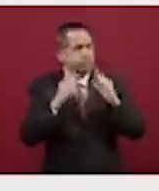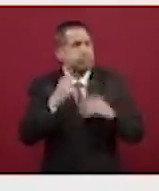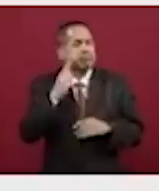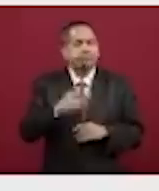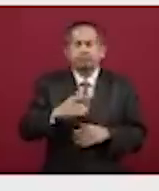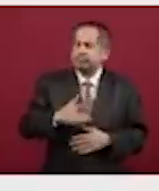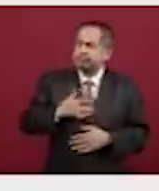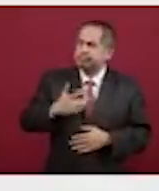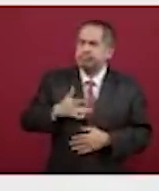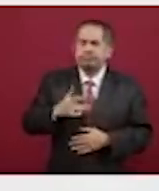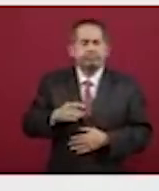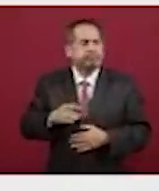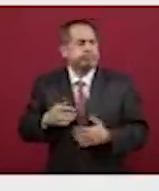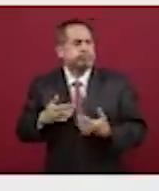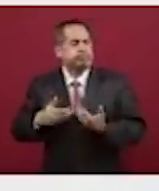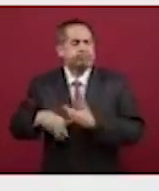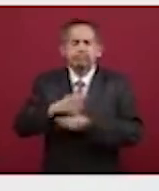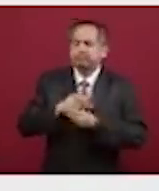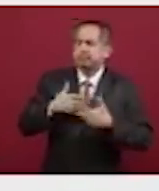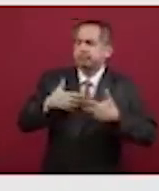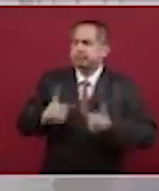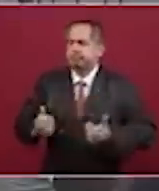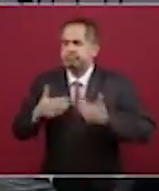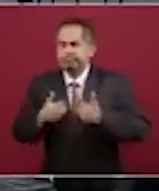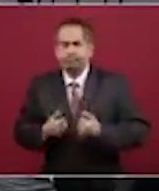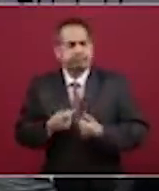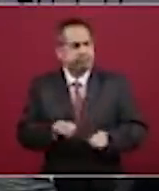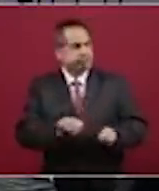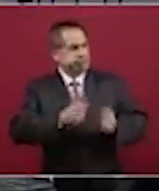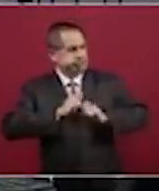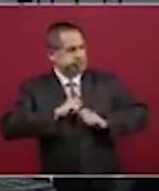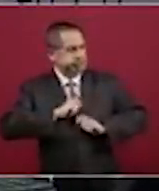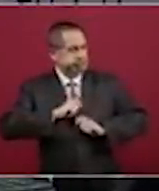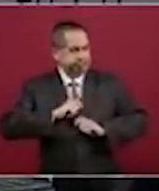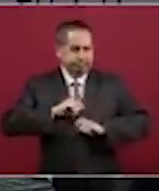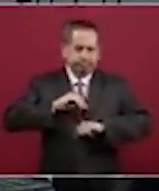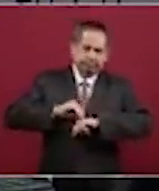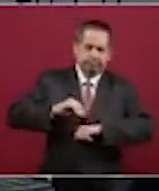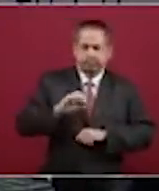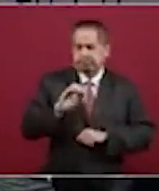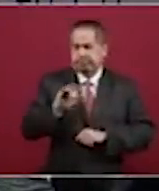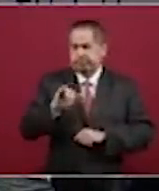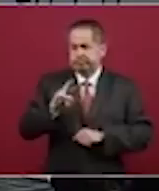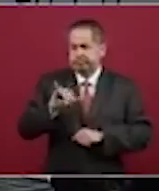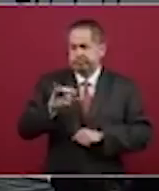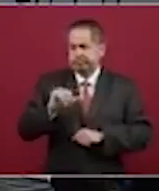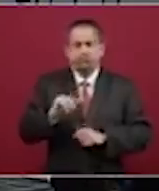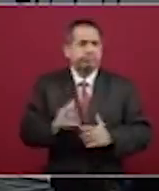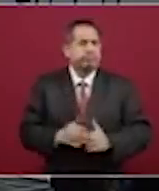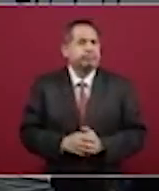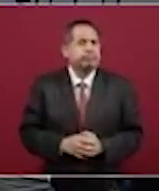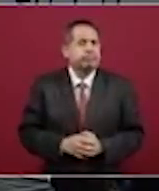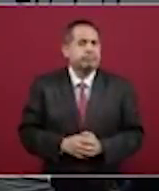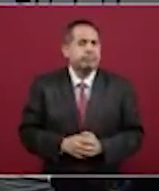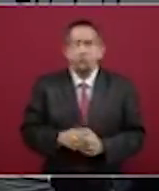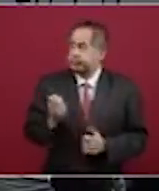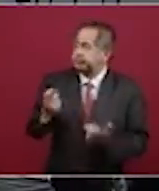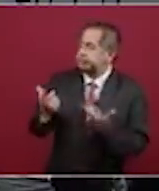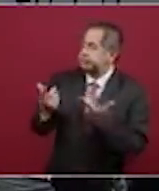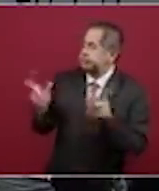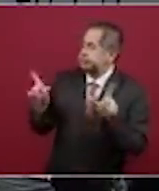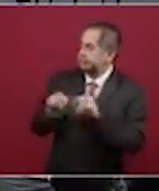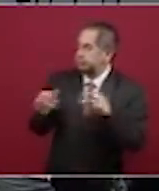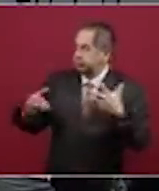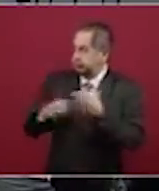capacidades socioemocionales y valores cívicos. En muy apretado resumen, señor presidente, esto es lo